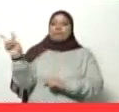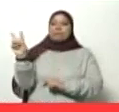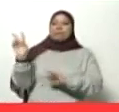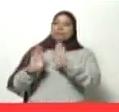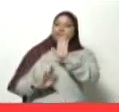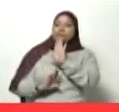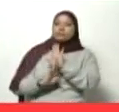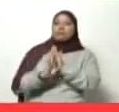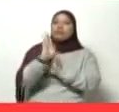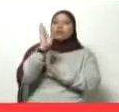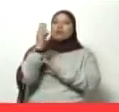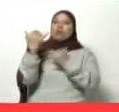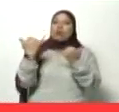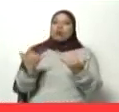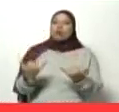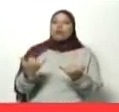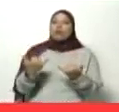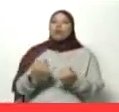Venezuela cobra